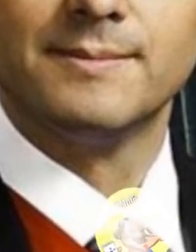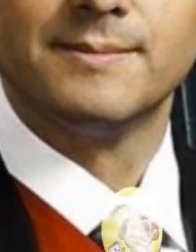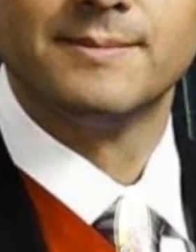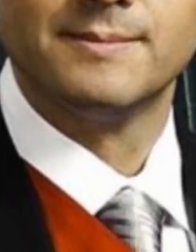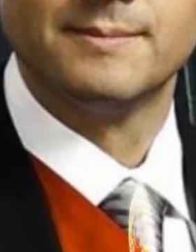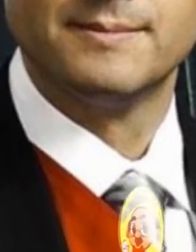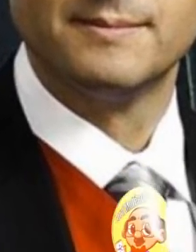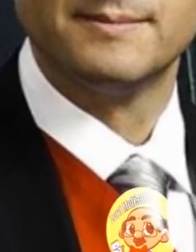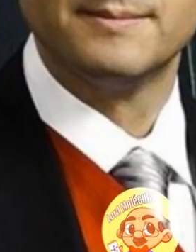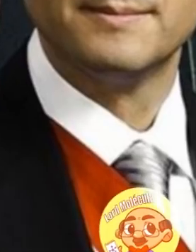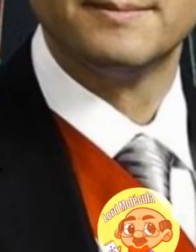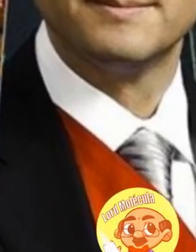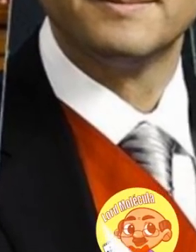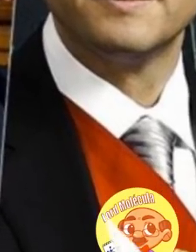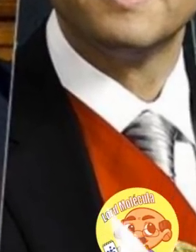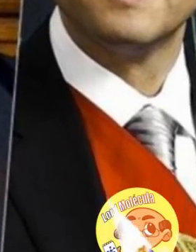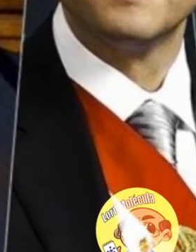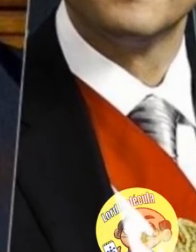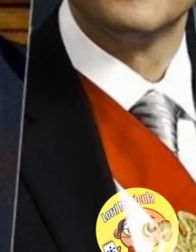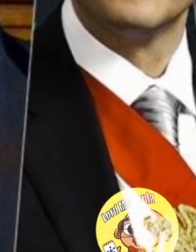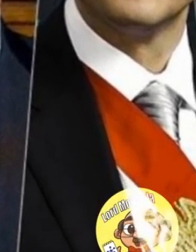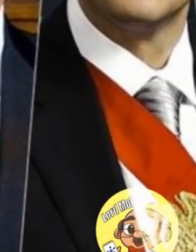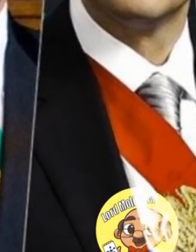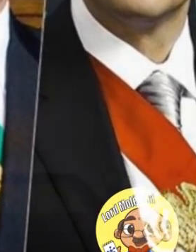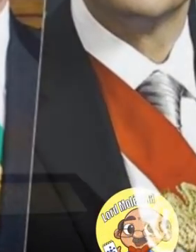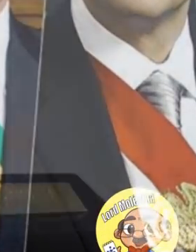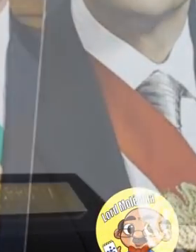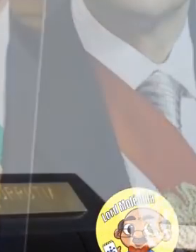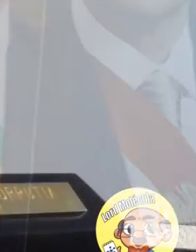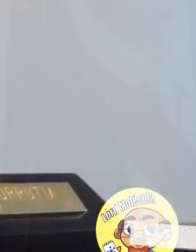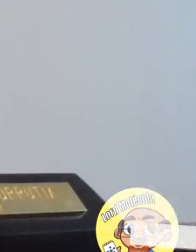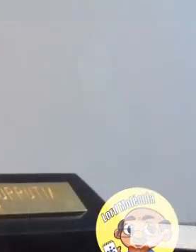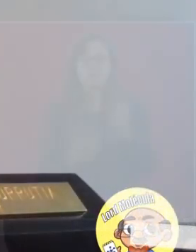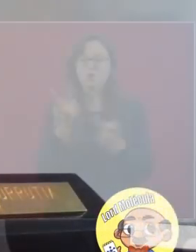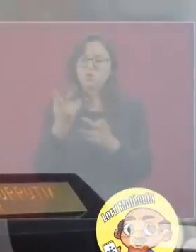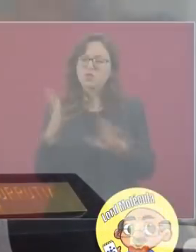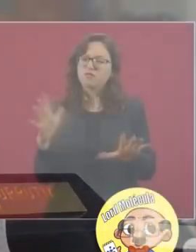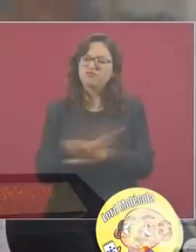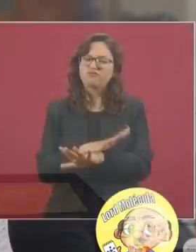que estaban detrás de esta persecución política. Hablando de esos 3